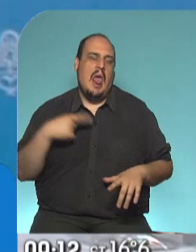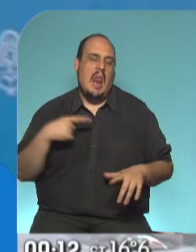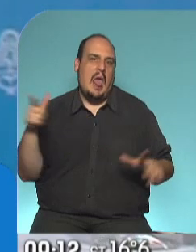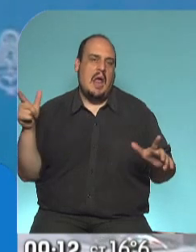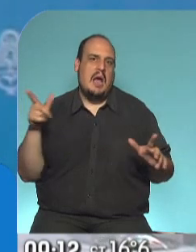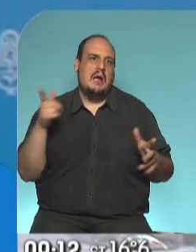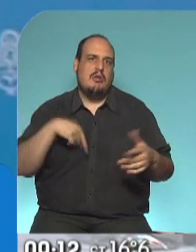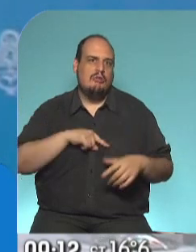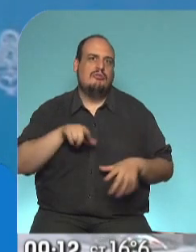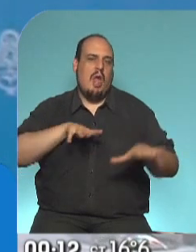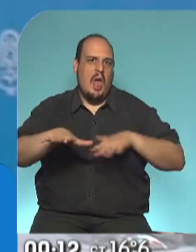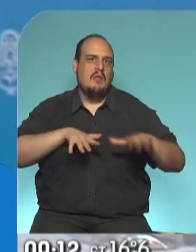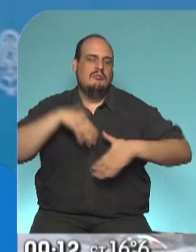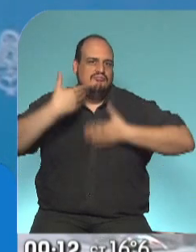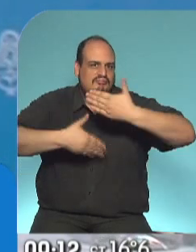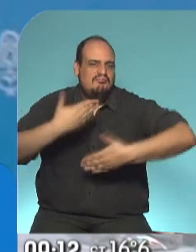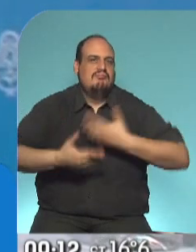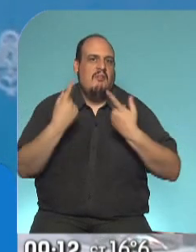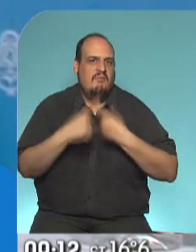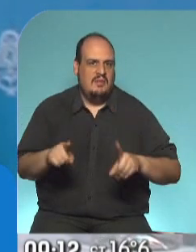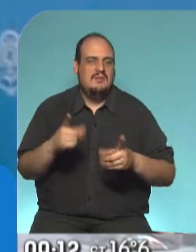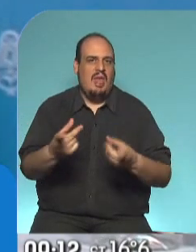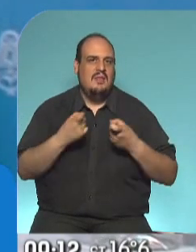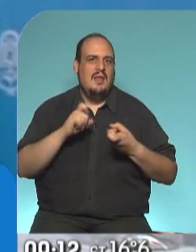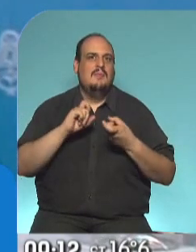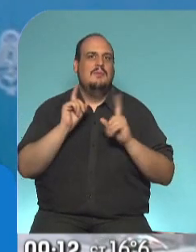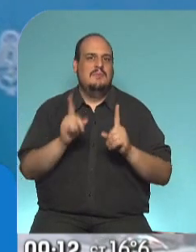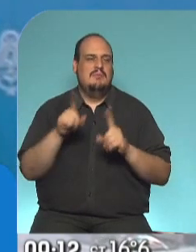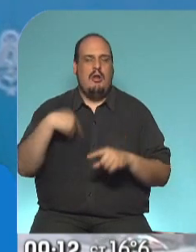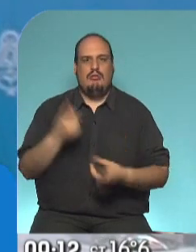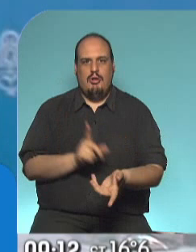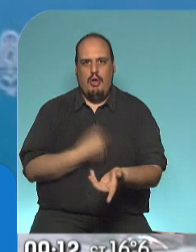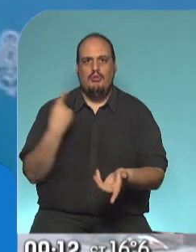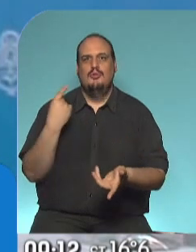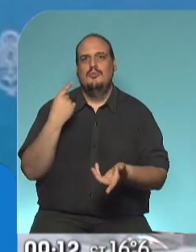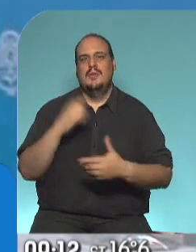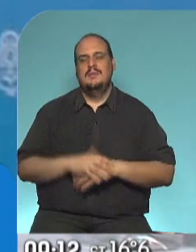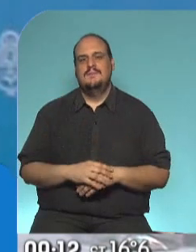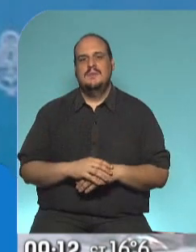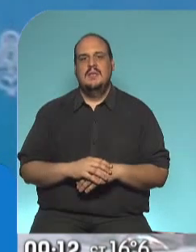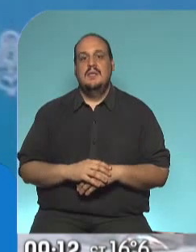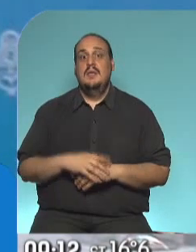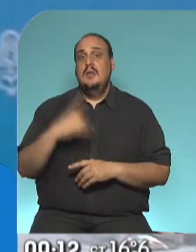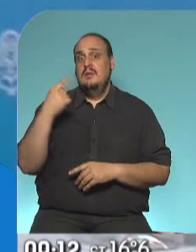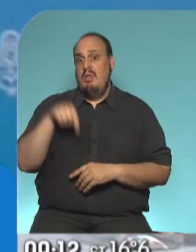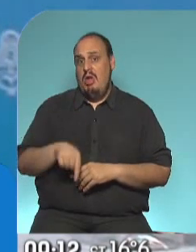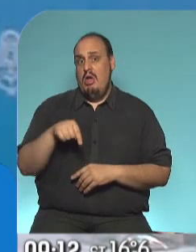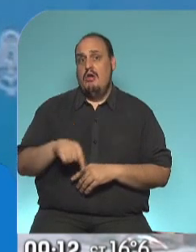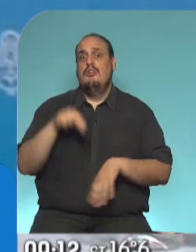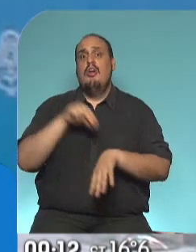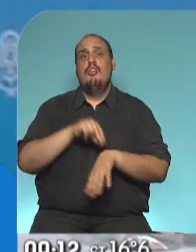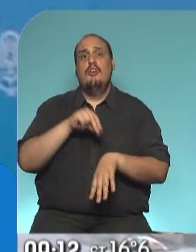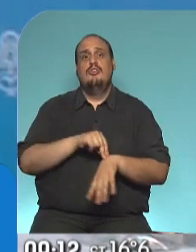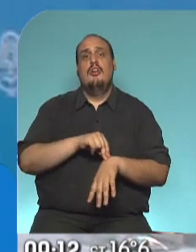generemos acciones diferentes para lo que estábamos acostumbrados acostumbradas a hacer y en el día de hoy la doctora analía